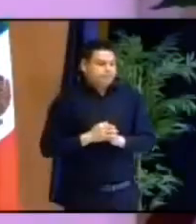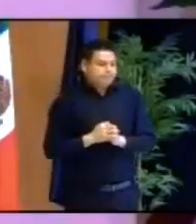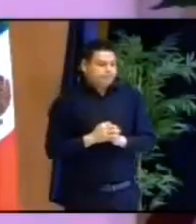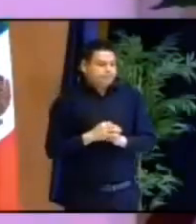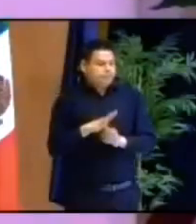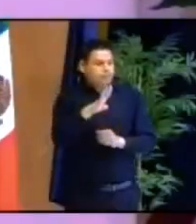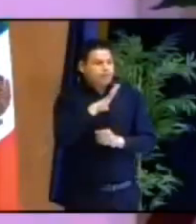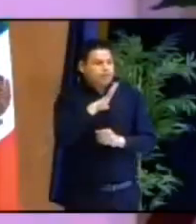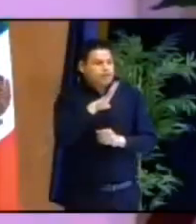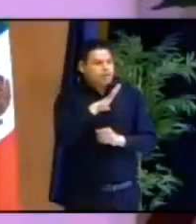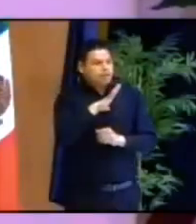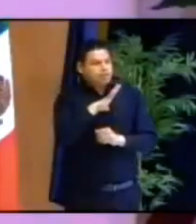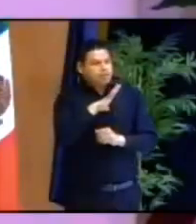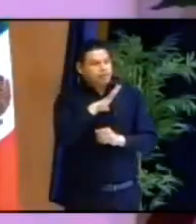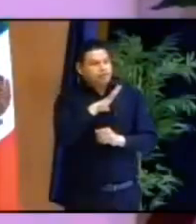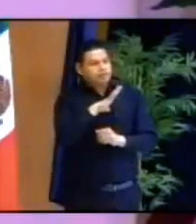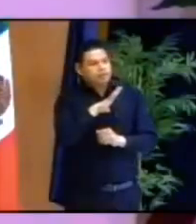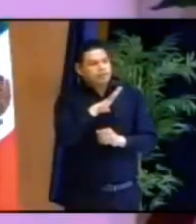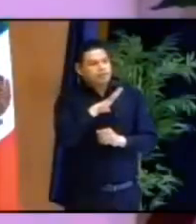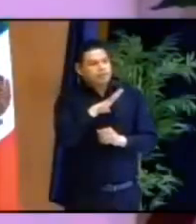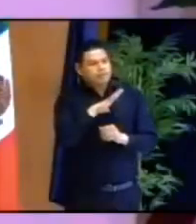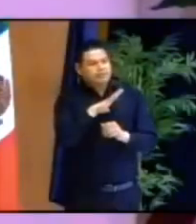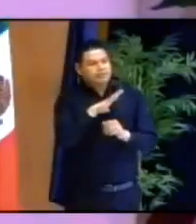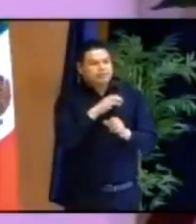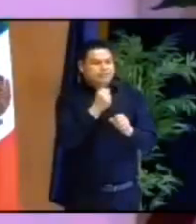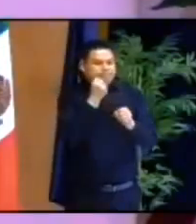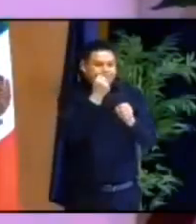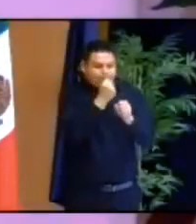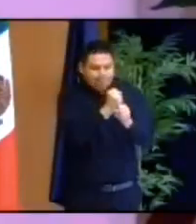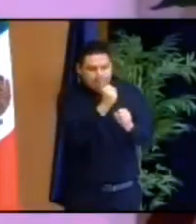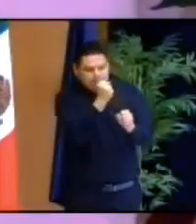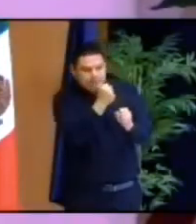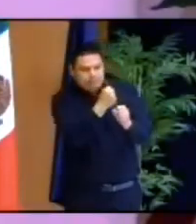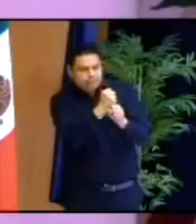hay un sistema de discriminación